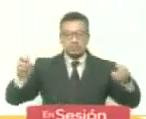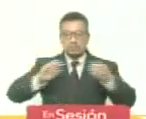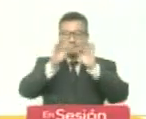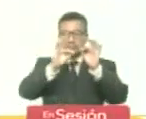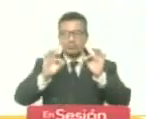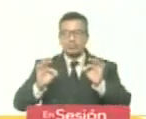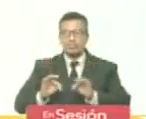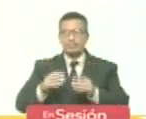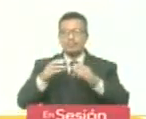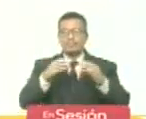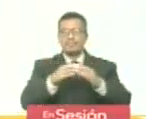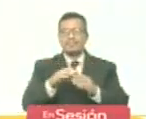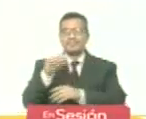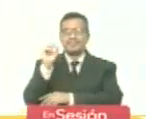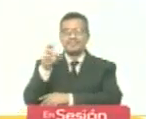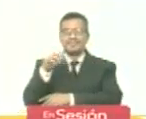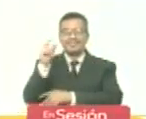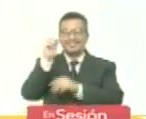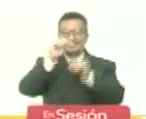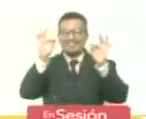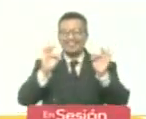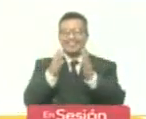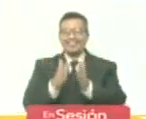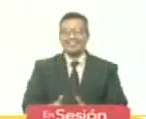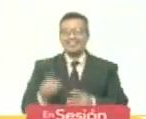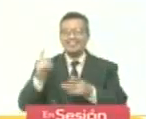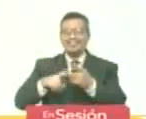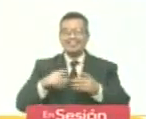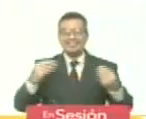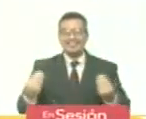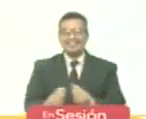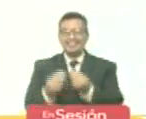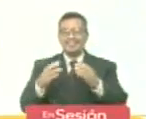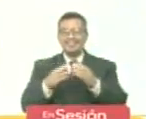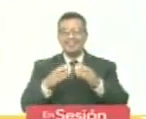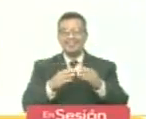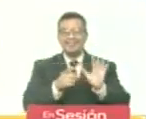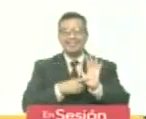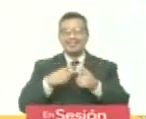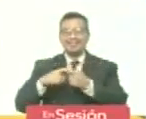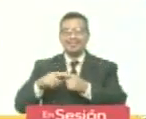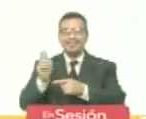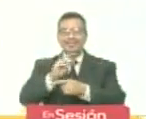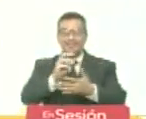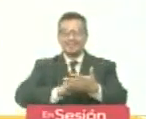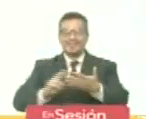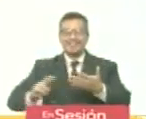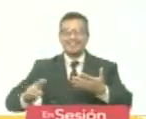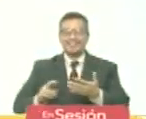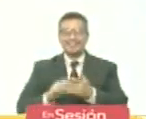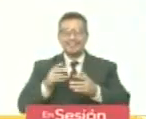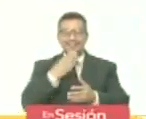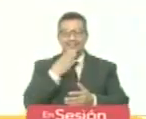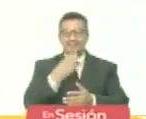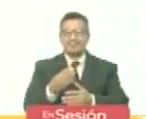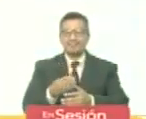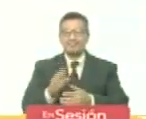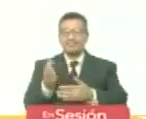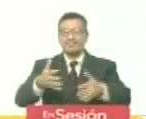efigie de el libertador Simón Bolívar, acompañado de su correspondiente exposición de motivos, y solicitan la